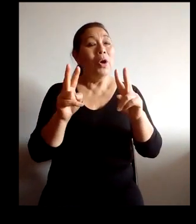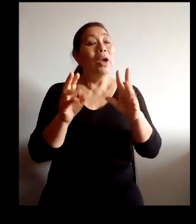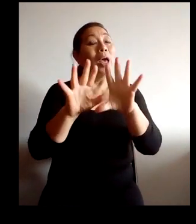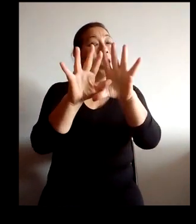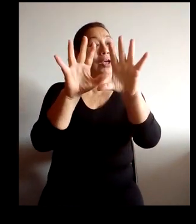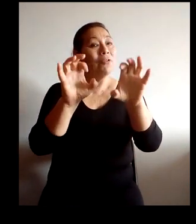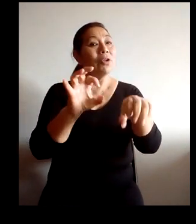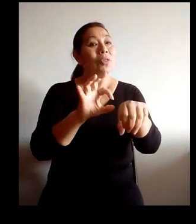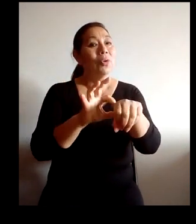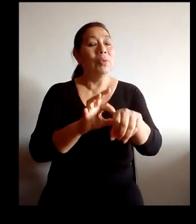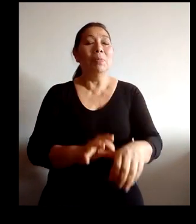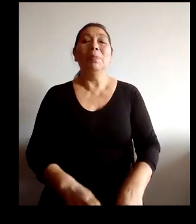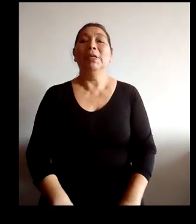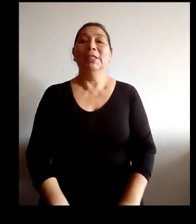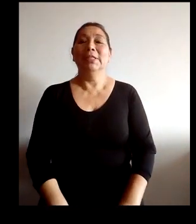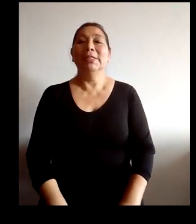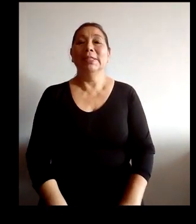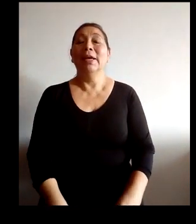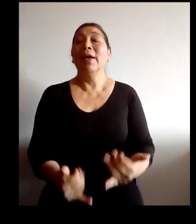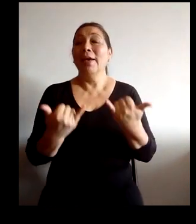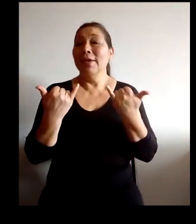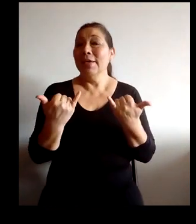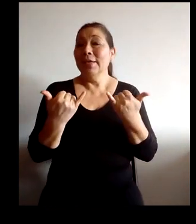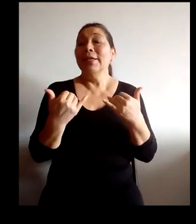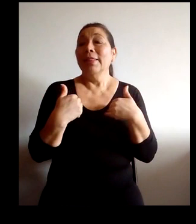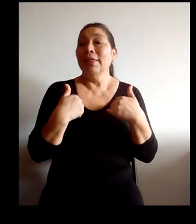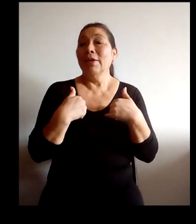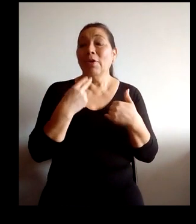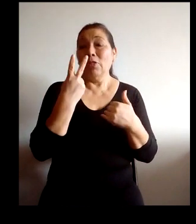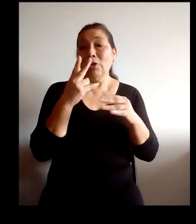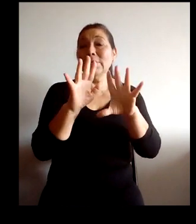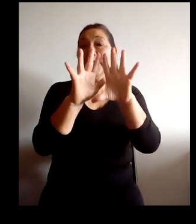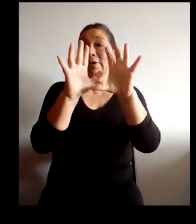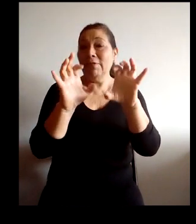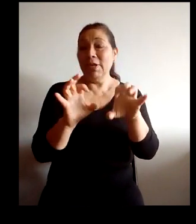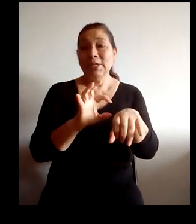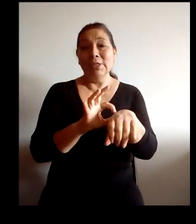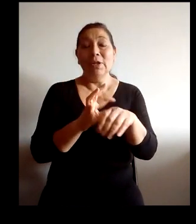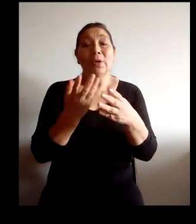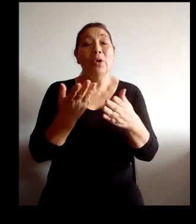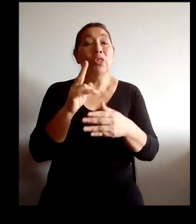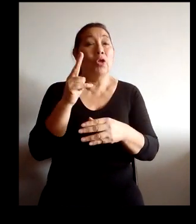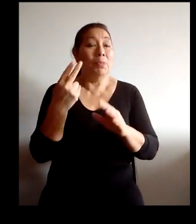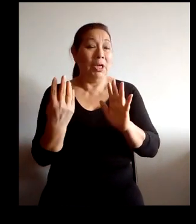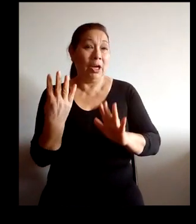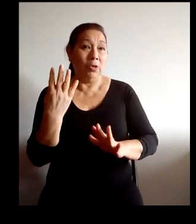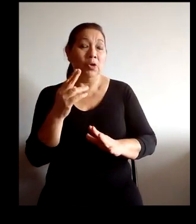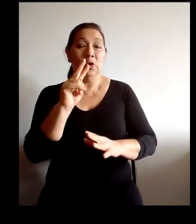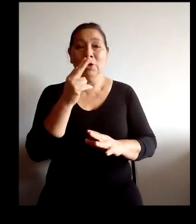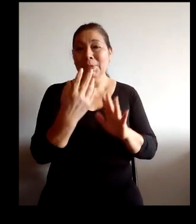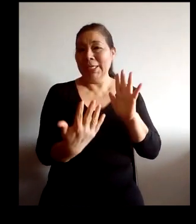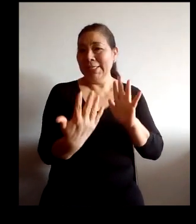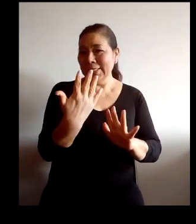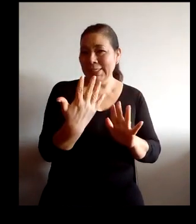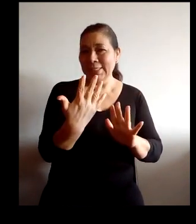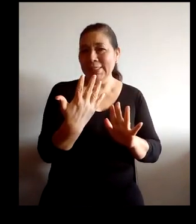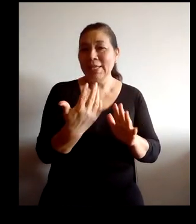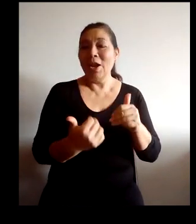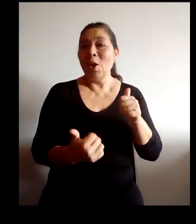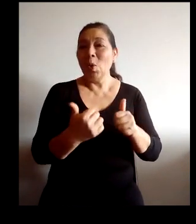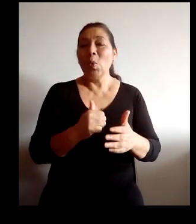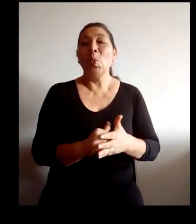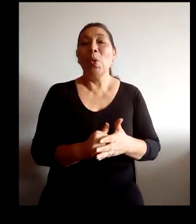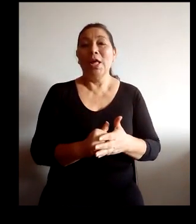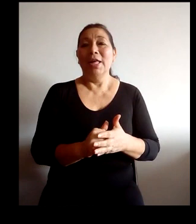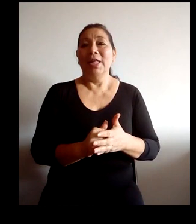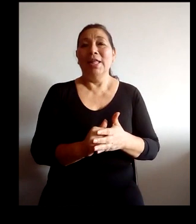del 2014 y 2015, en las cuales en los resultados, en ambos se emite que el señor no